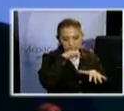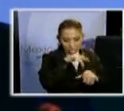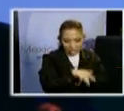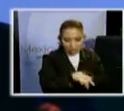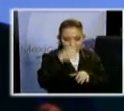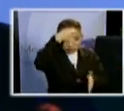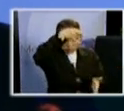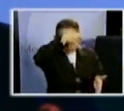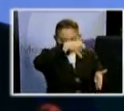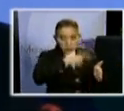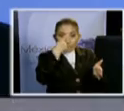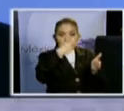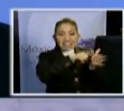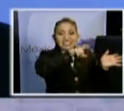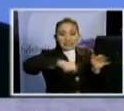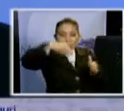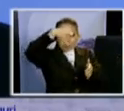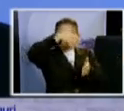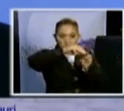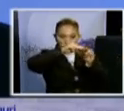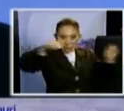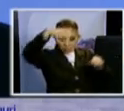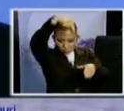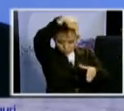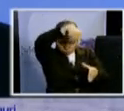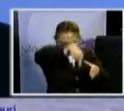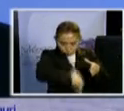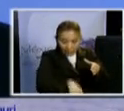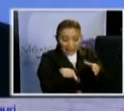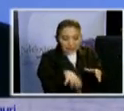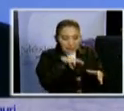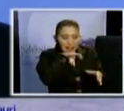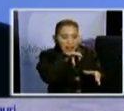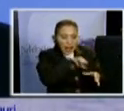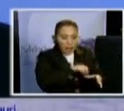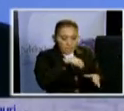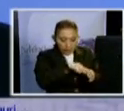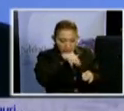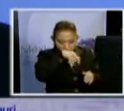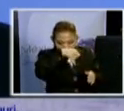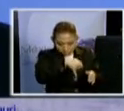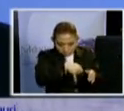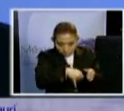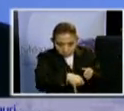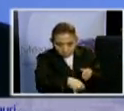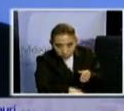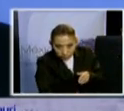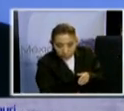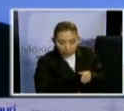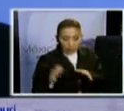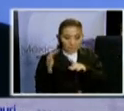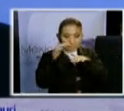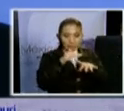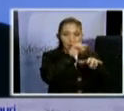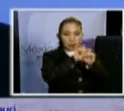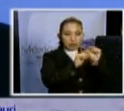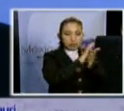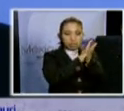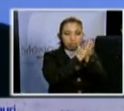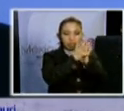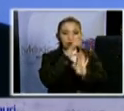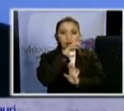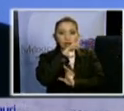una profundidad de 1.700 metros y desde luego ese calor está llegando más y más abajo en la Tierra. Los océanos están calentando y al